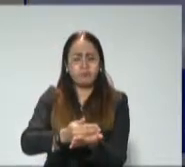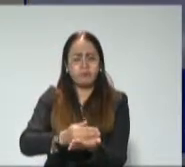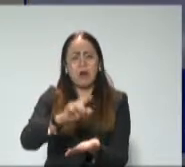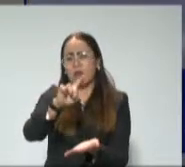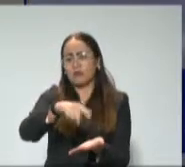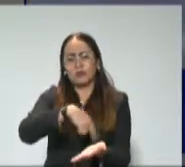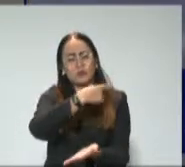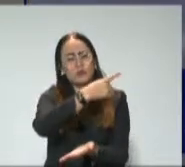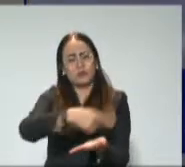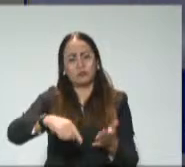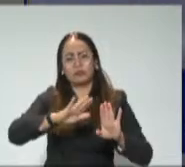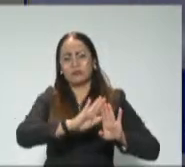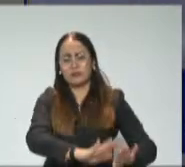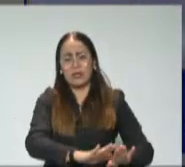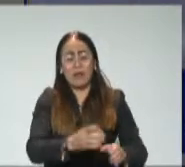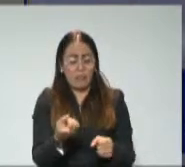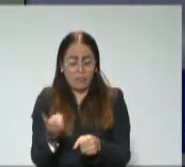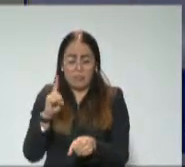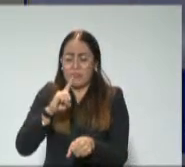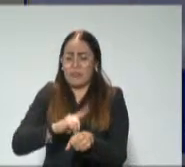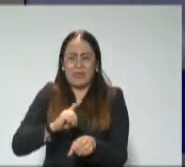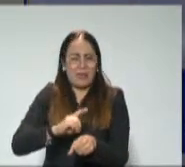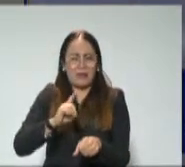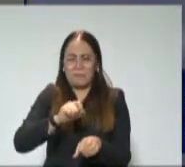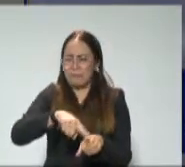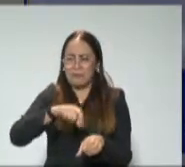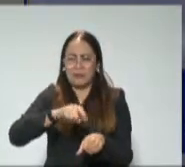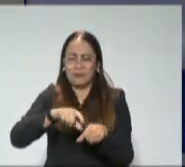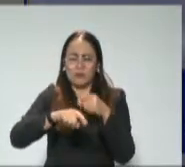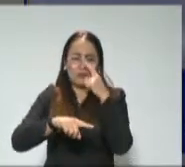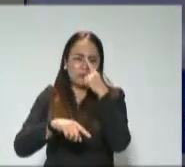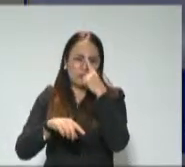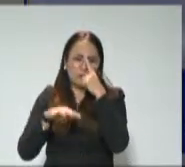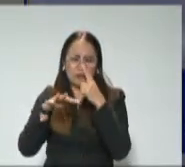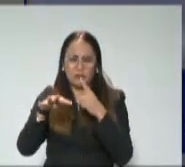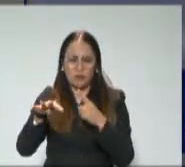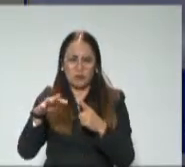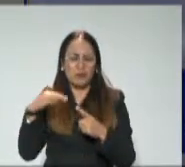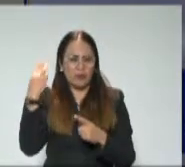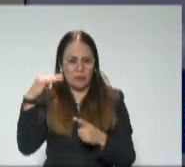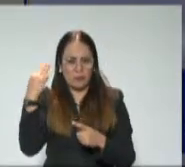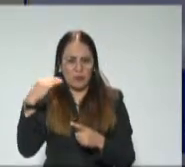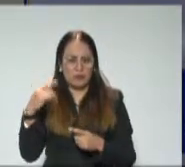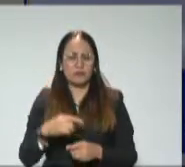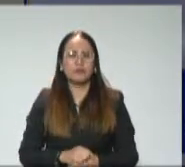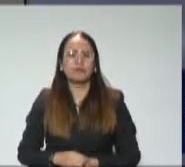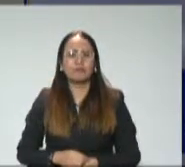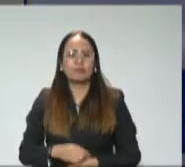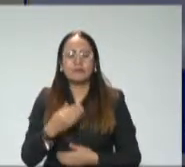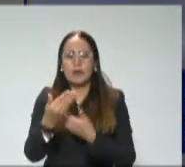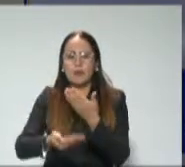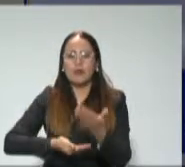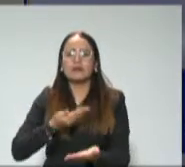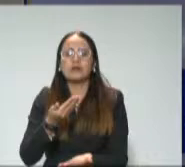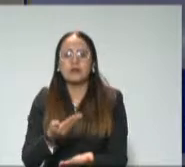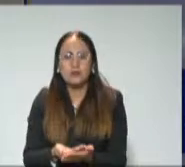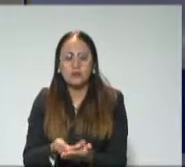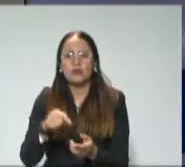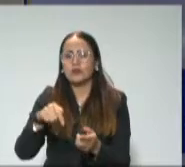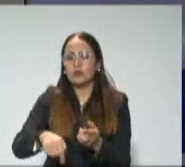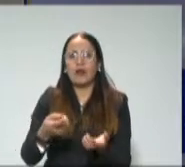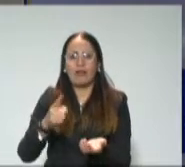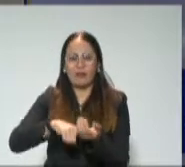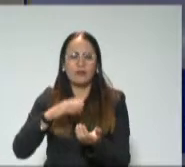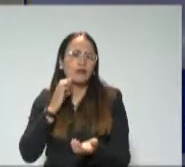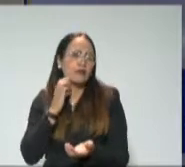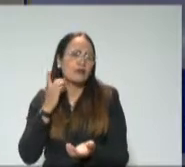actividades ese mismo día de suspensión de las actividades fue cuando se presentó y se discutió en la cámara de